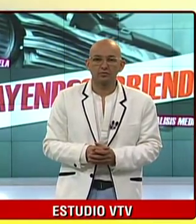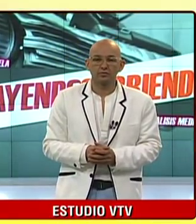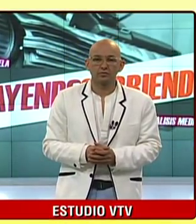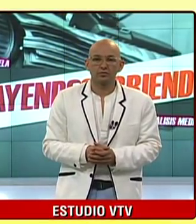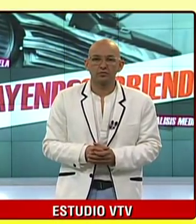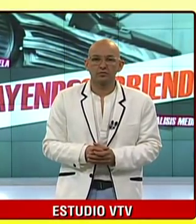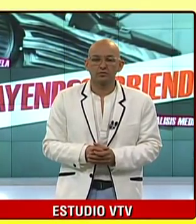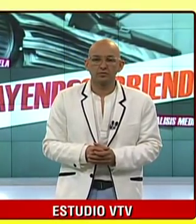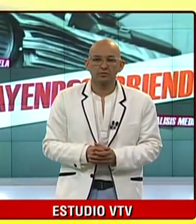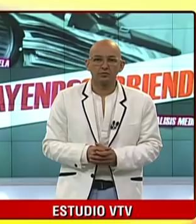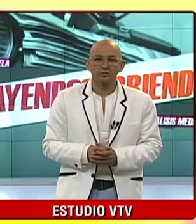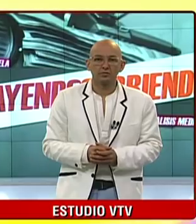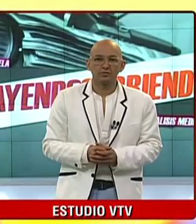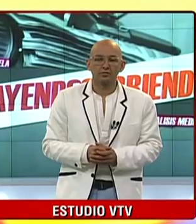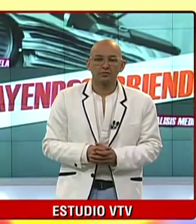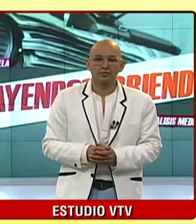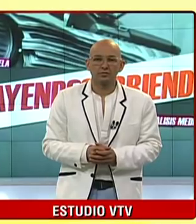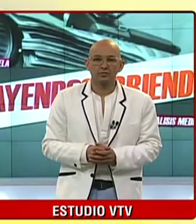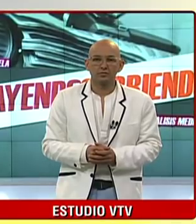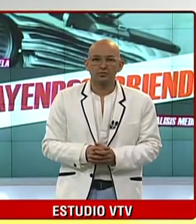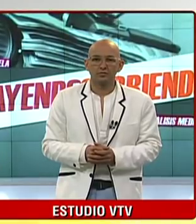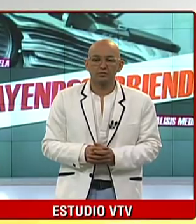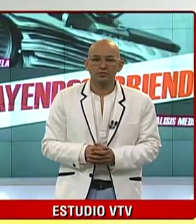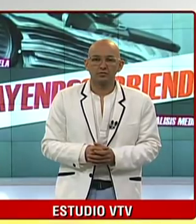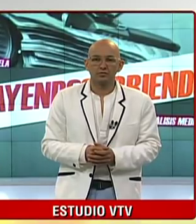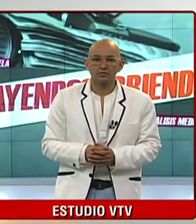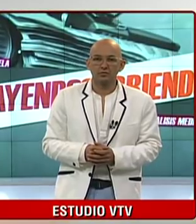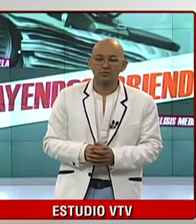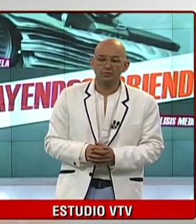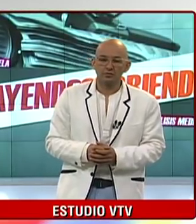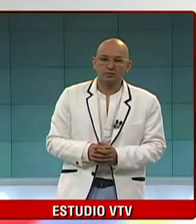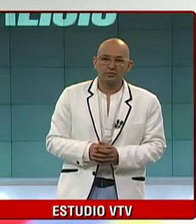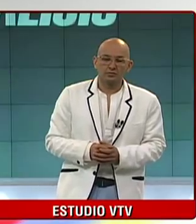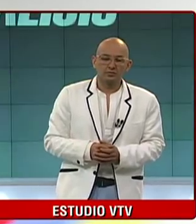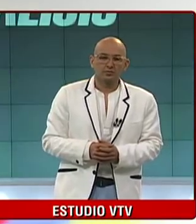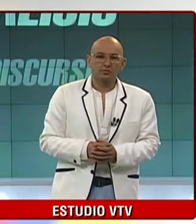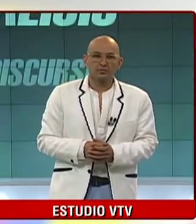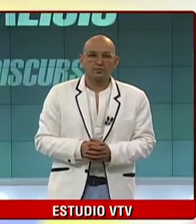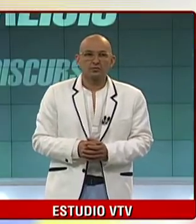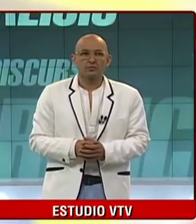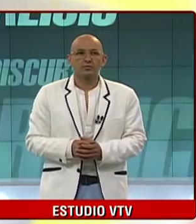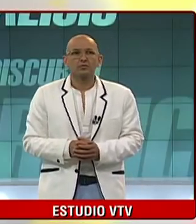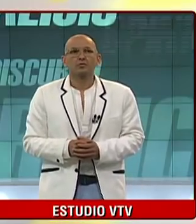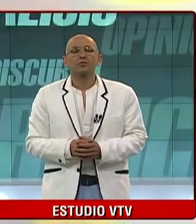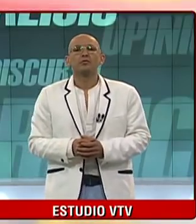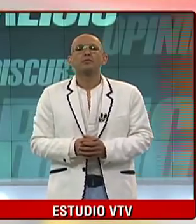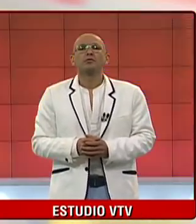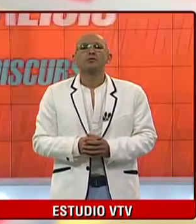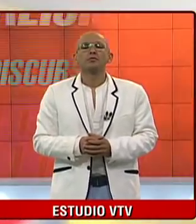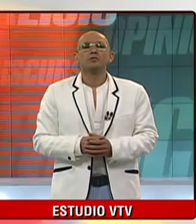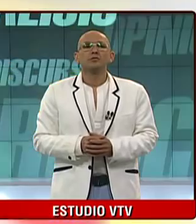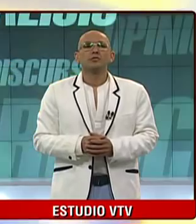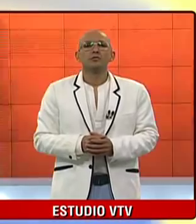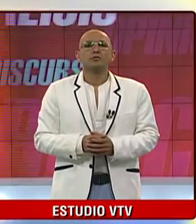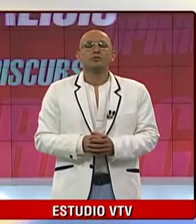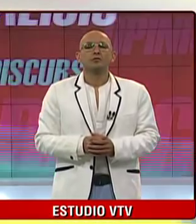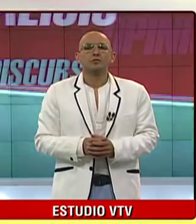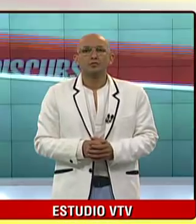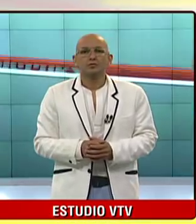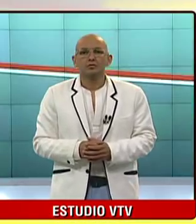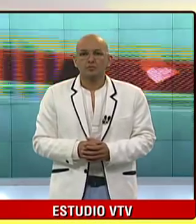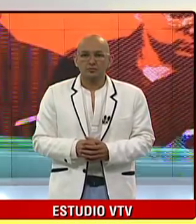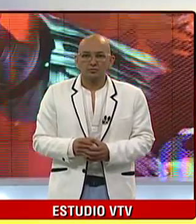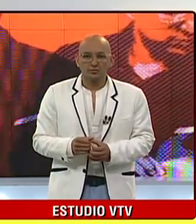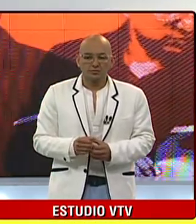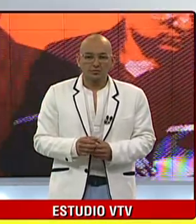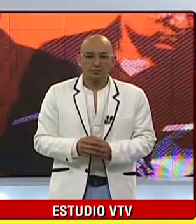sus relaciones en el mundo de los políticos, de las figuras